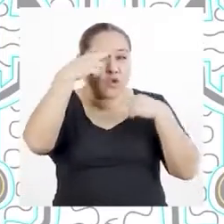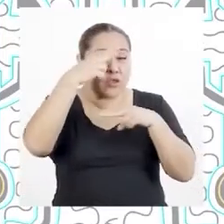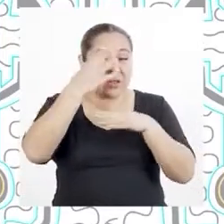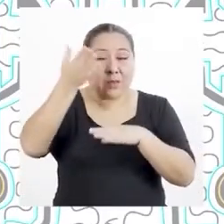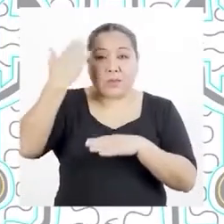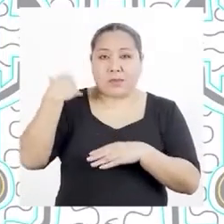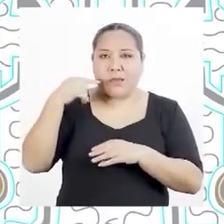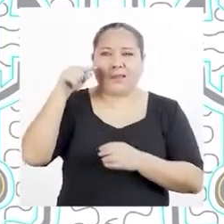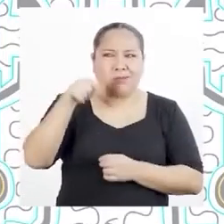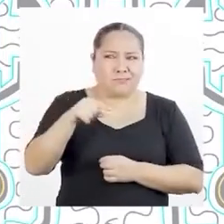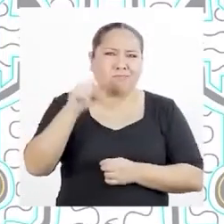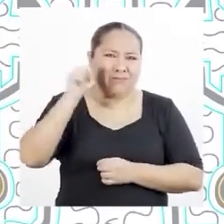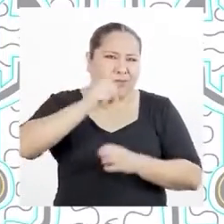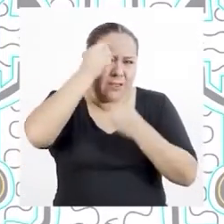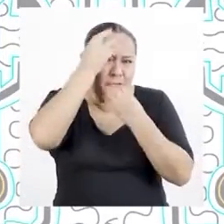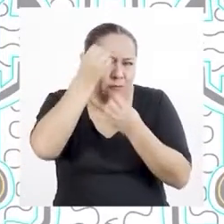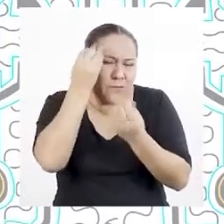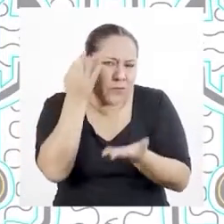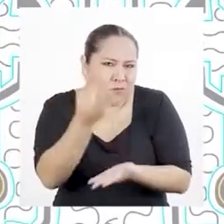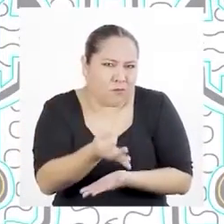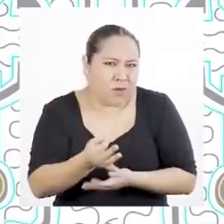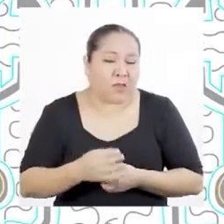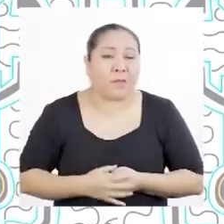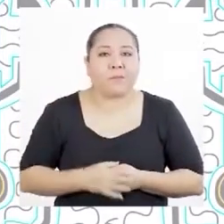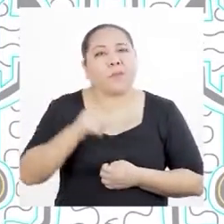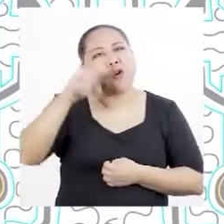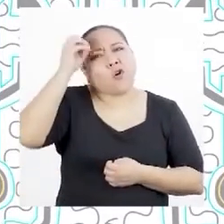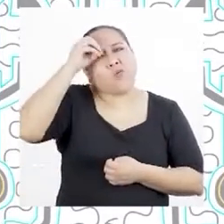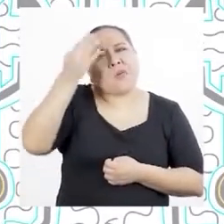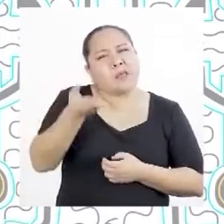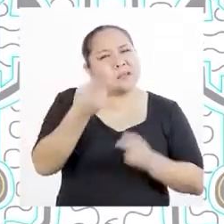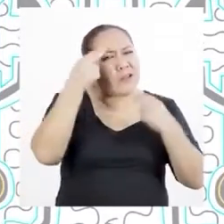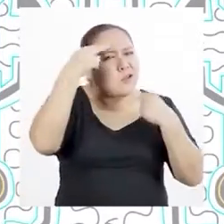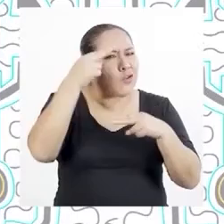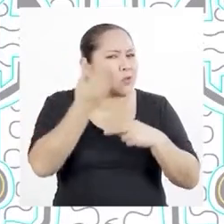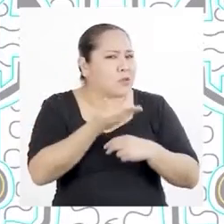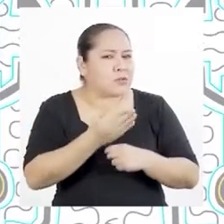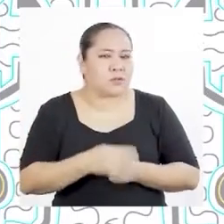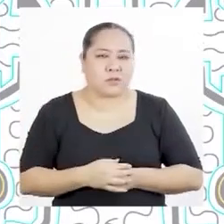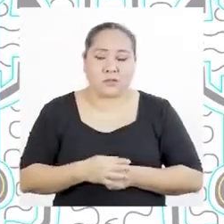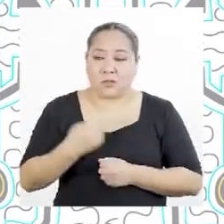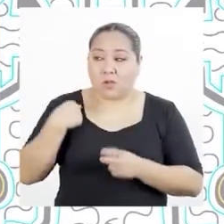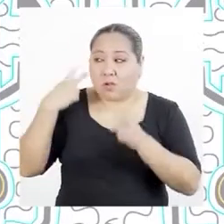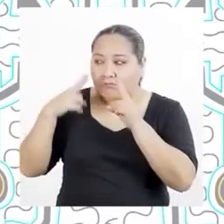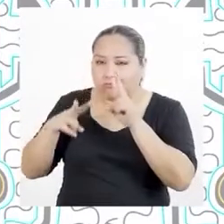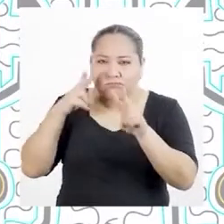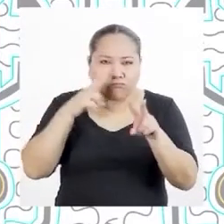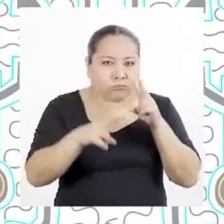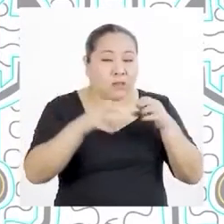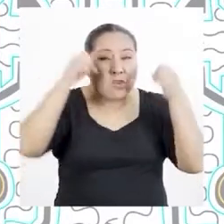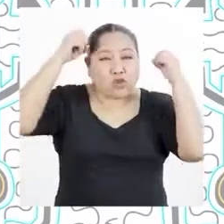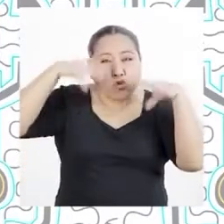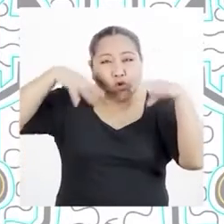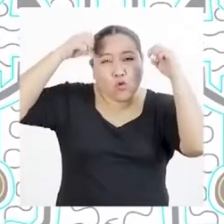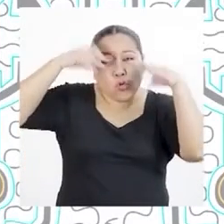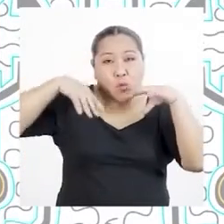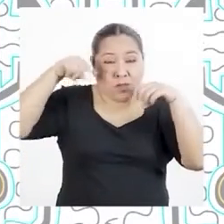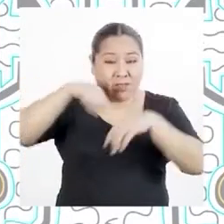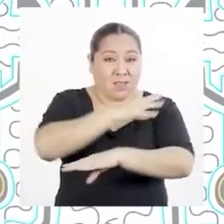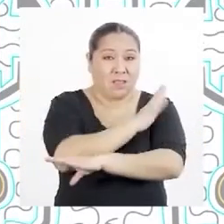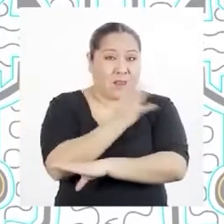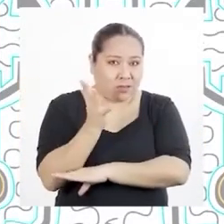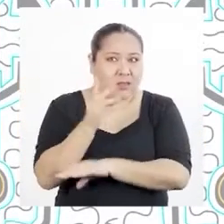pasadas, no dejan de tener información, ¿verás? ¿Qué opinan sobre estas noticias? Por lo que hemos visto, las lluvias en la